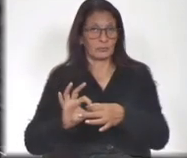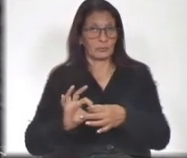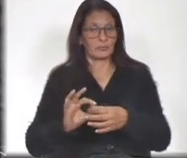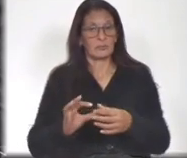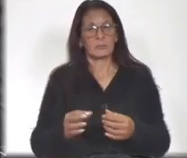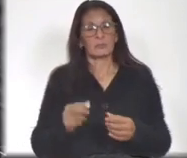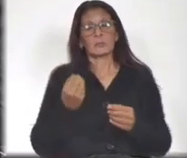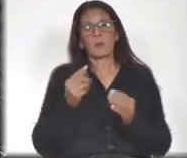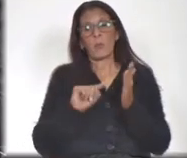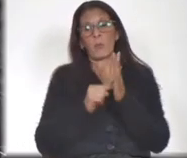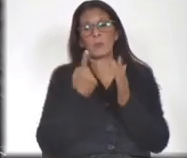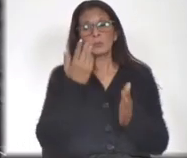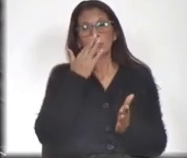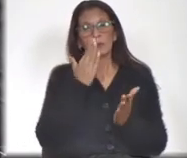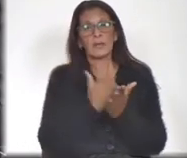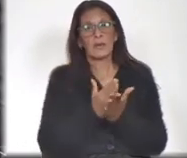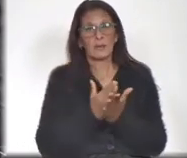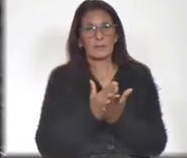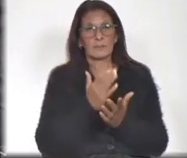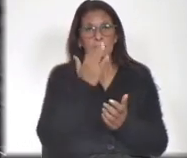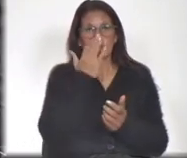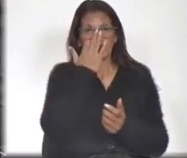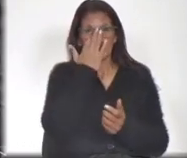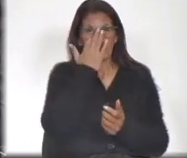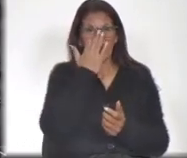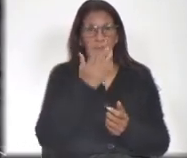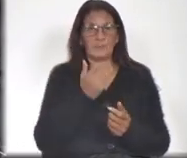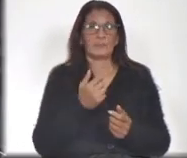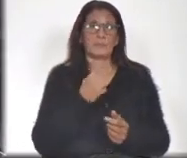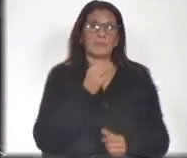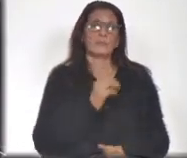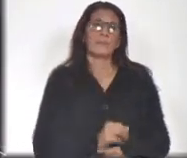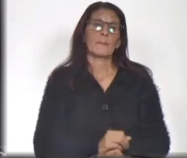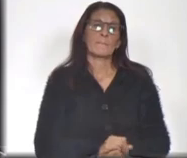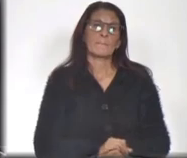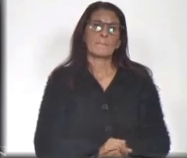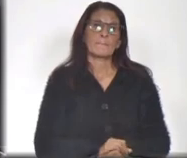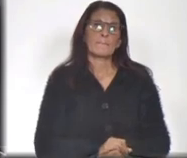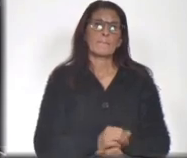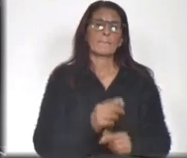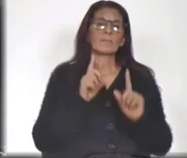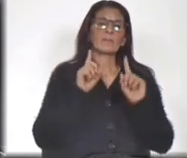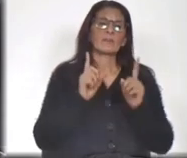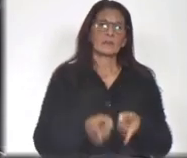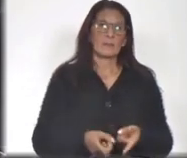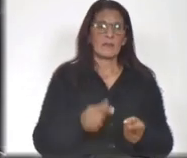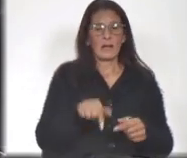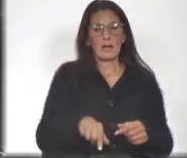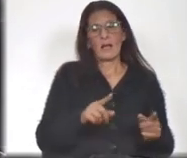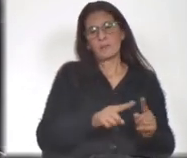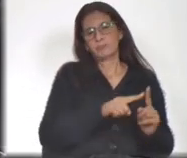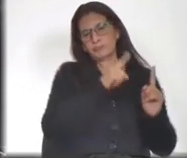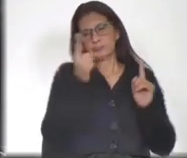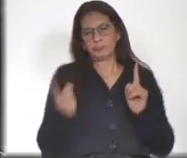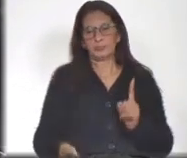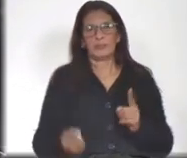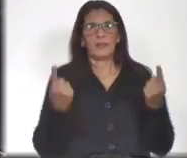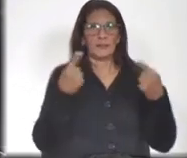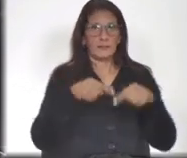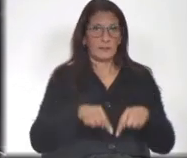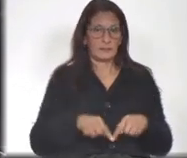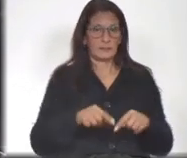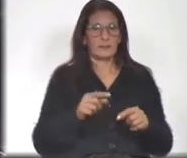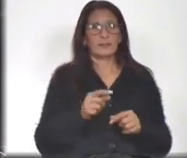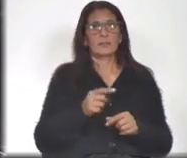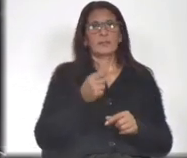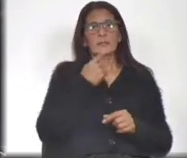Y como punto final, o como último tramo a nuestra intervención, también aquí a lo largo del debate se